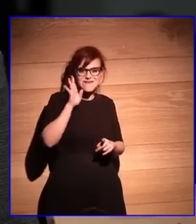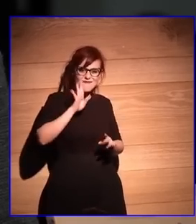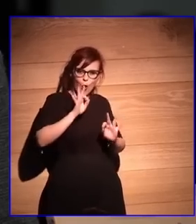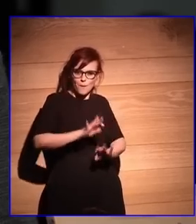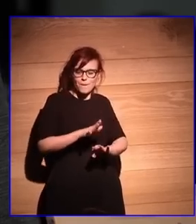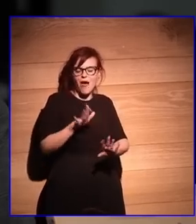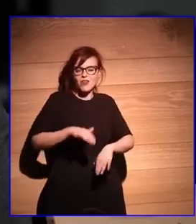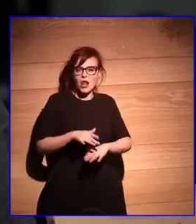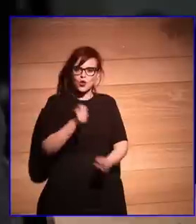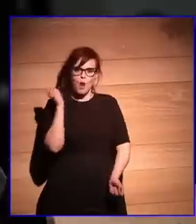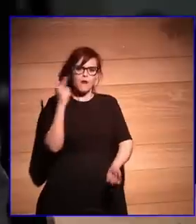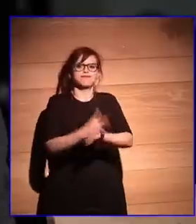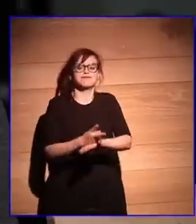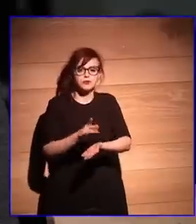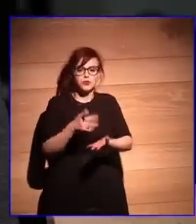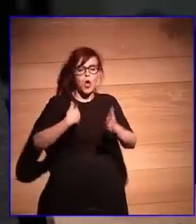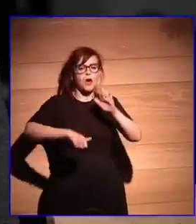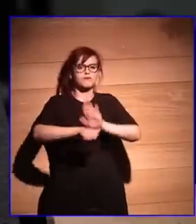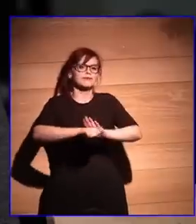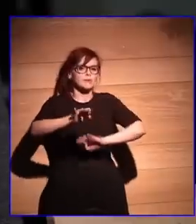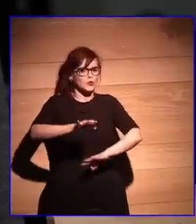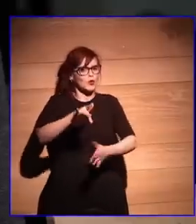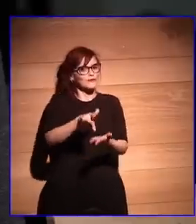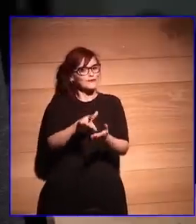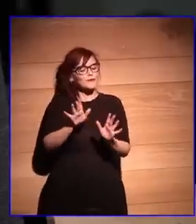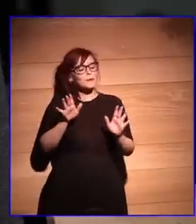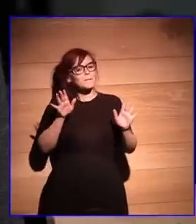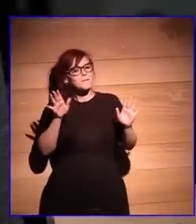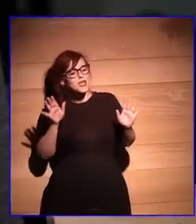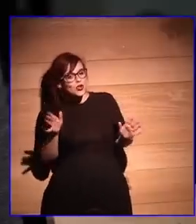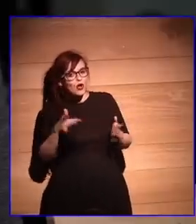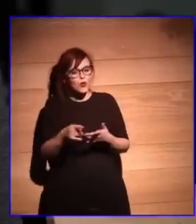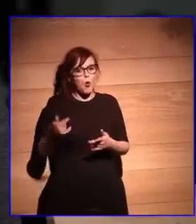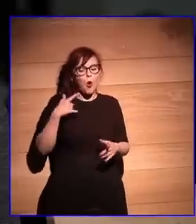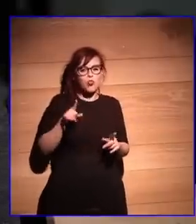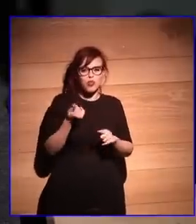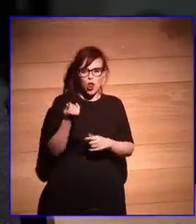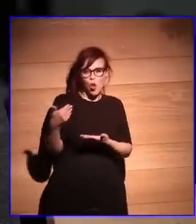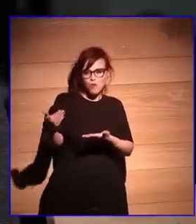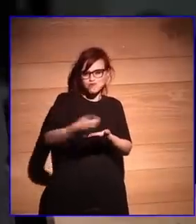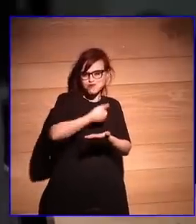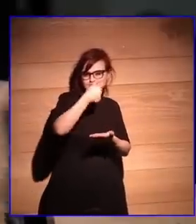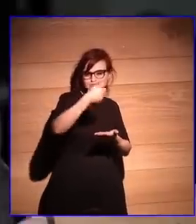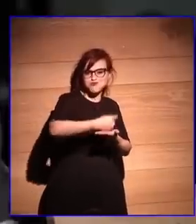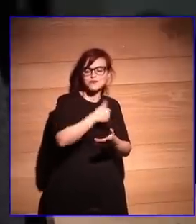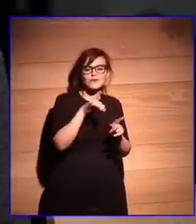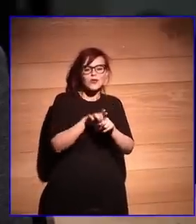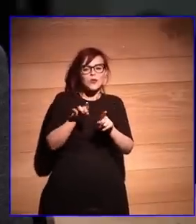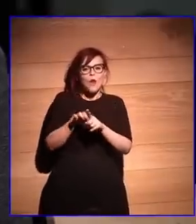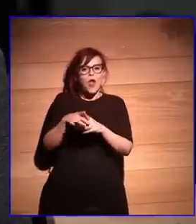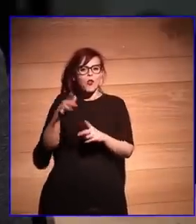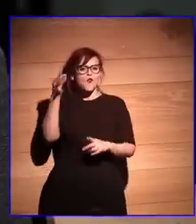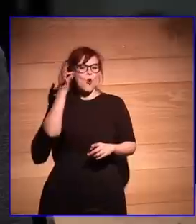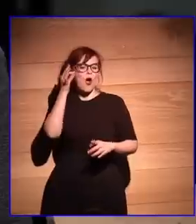película les toca pagar, claro, por el código Hays, pero inicialmente es bolsillos llenos de dinero y estar con las mujeres